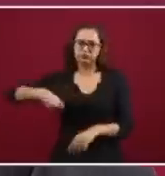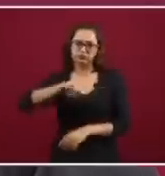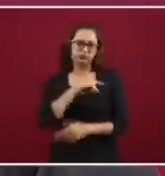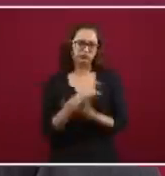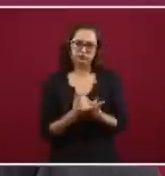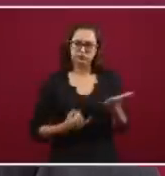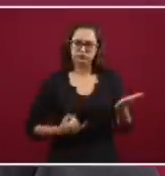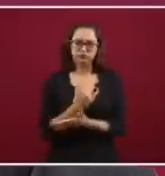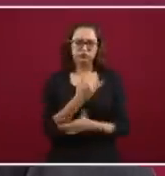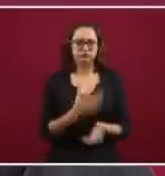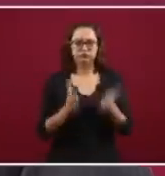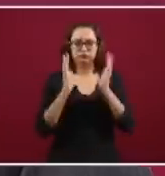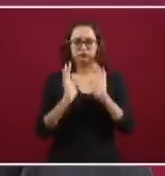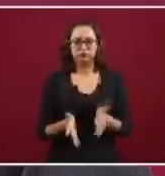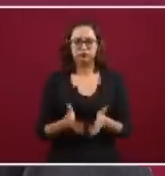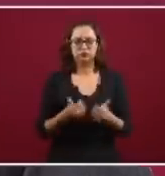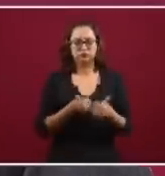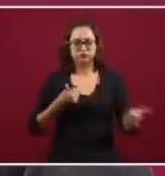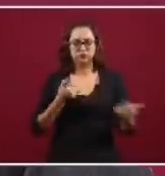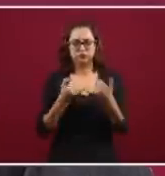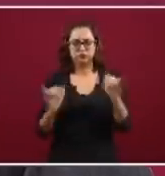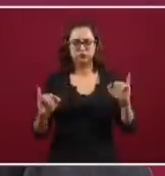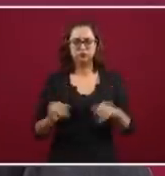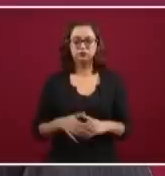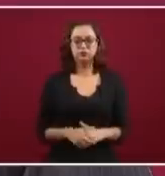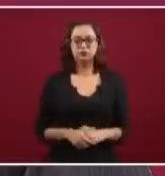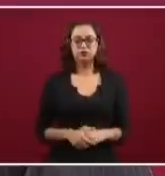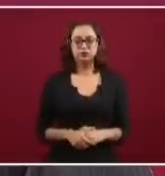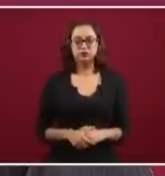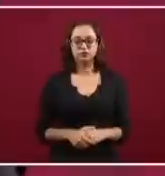decidimos de manera independiente.